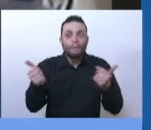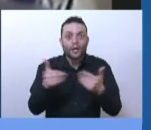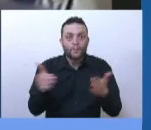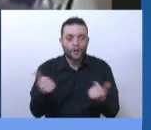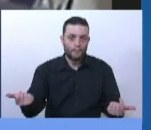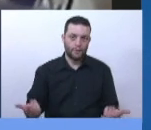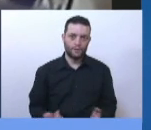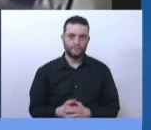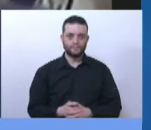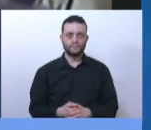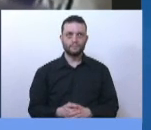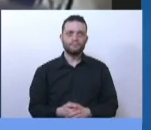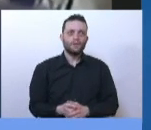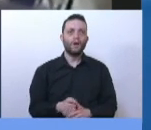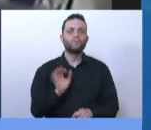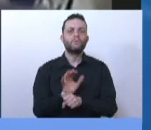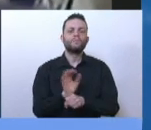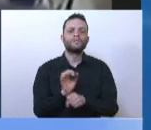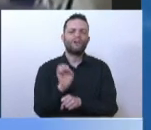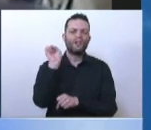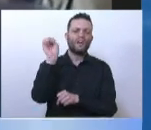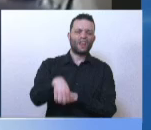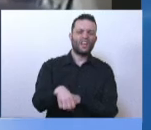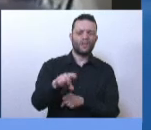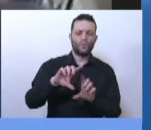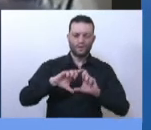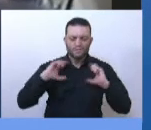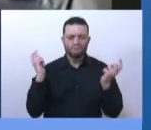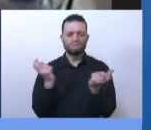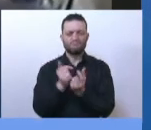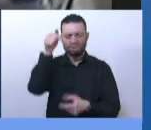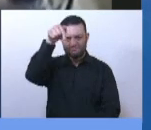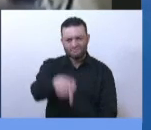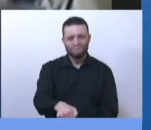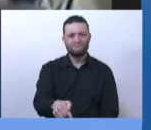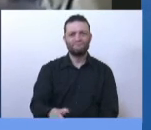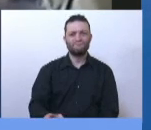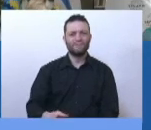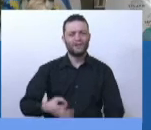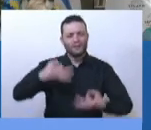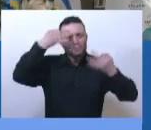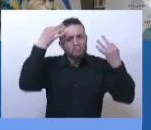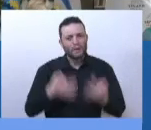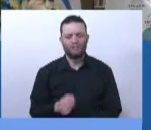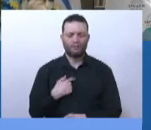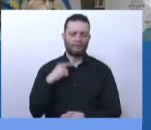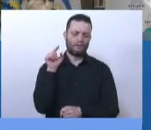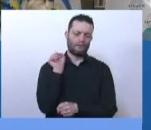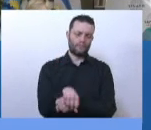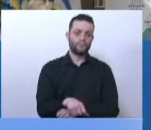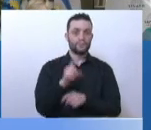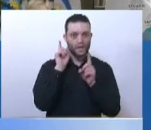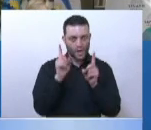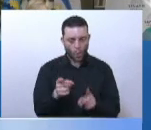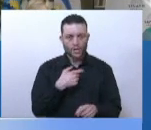dándole la espalda a esta honorable Cámara. Aún así, y en defensa de la industria